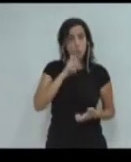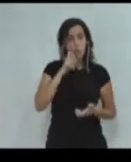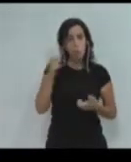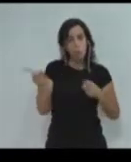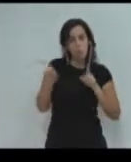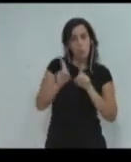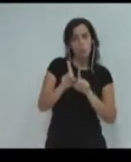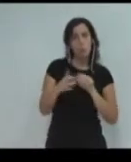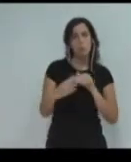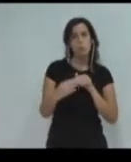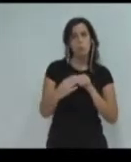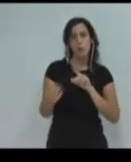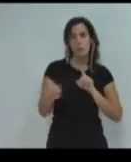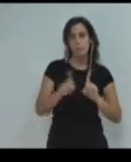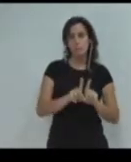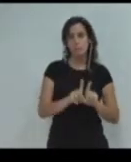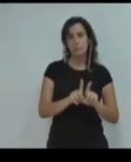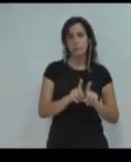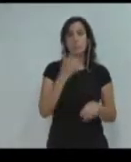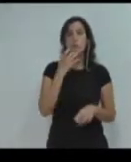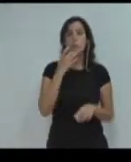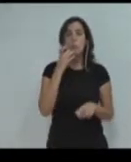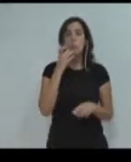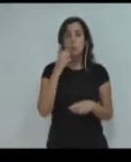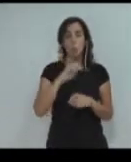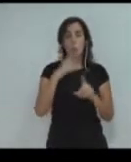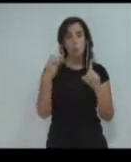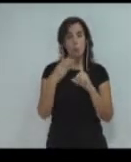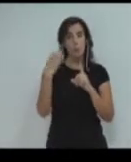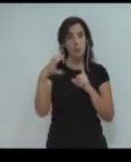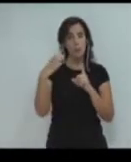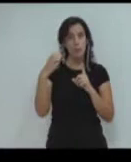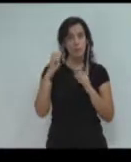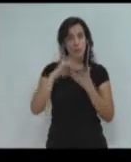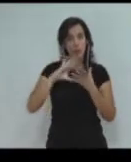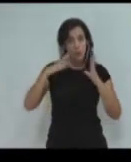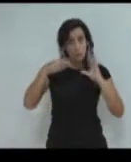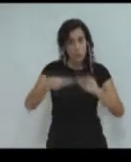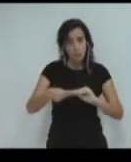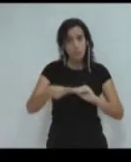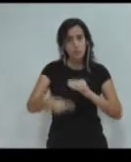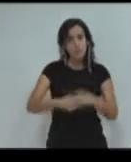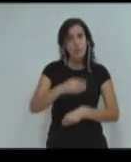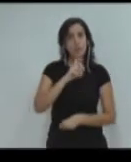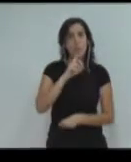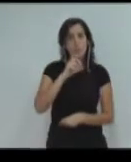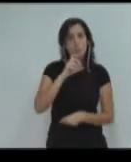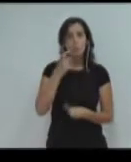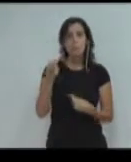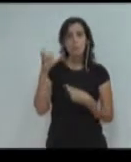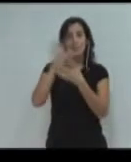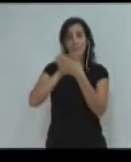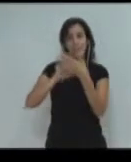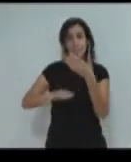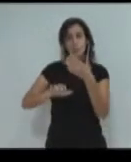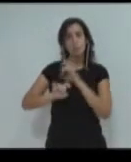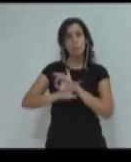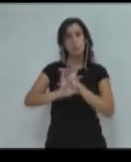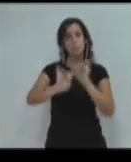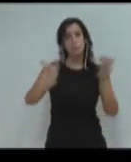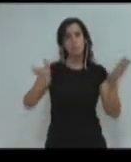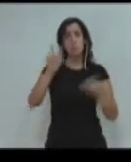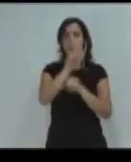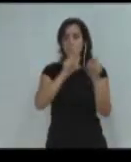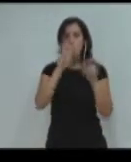ejemplo, cuando se hizo la adaptación de la web del CERMI, lo que se hizo fue enviar ese texto a grupos de personas con discapacidad